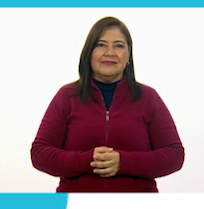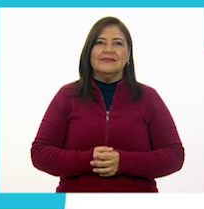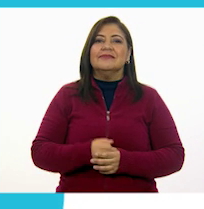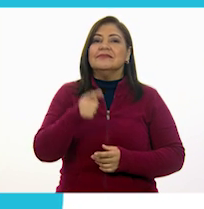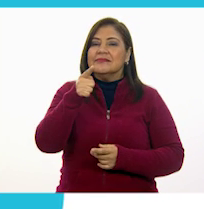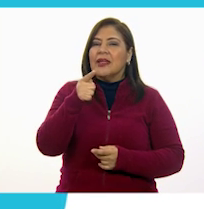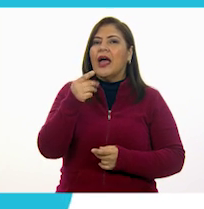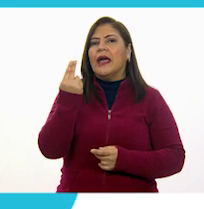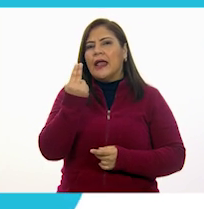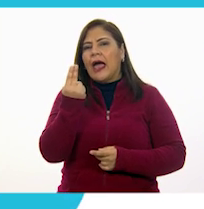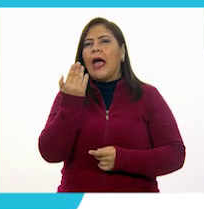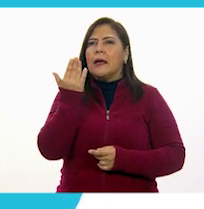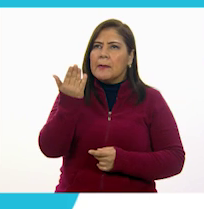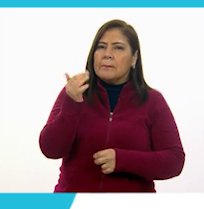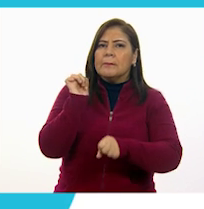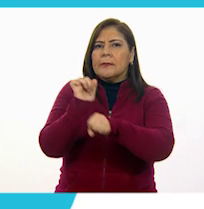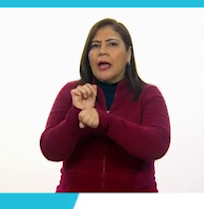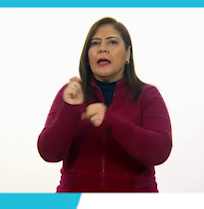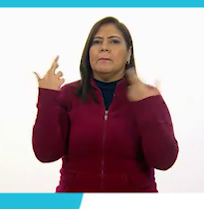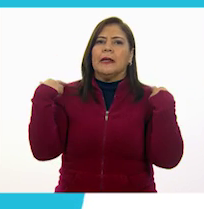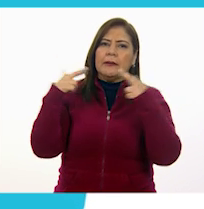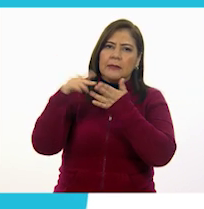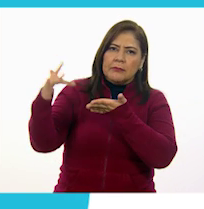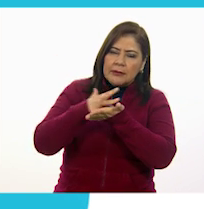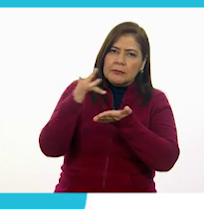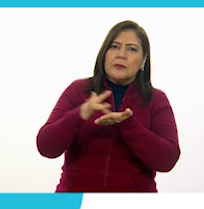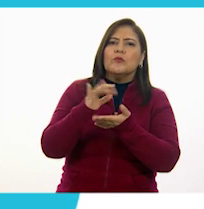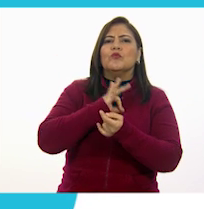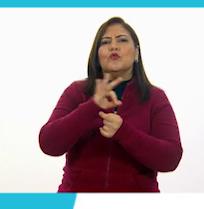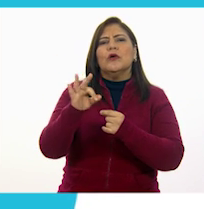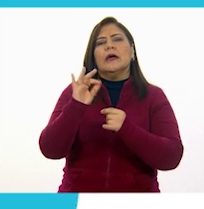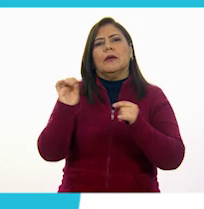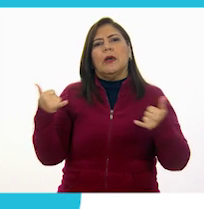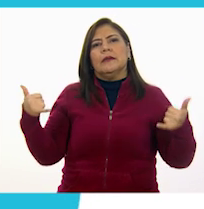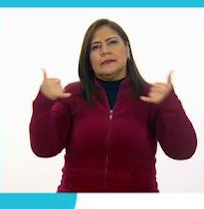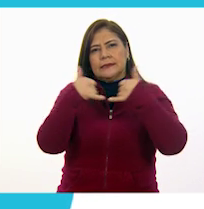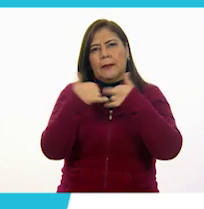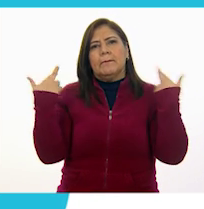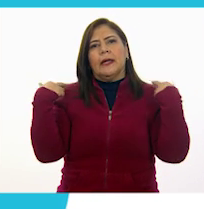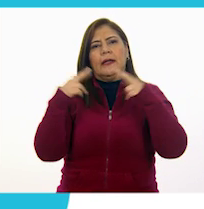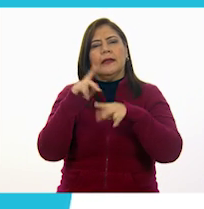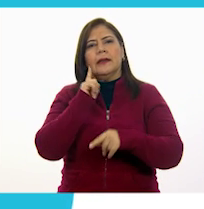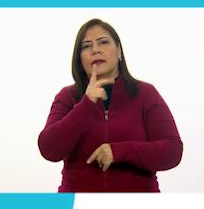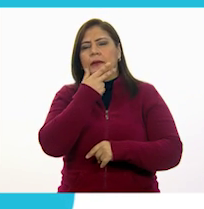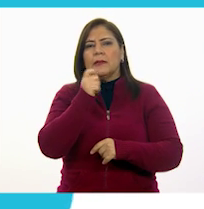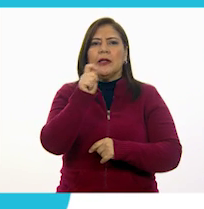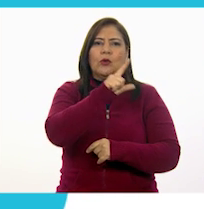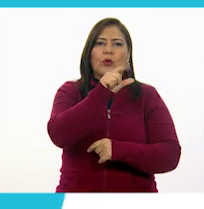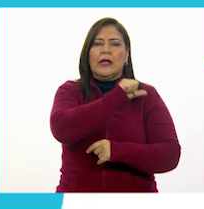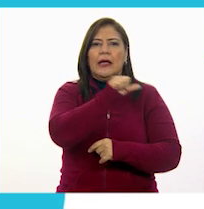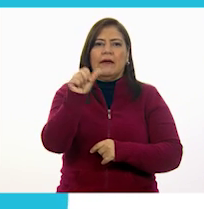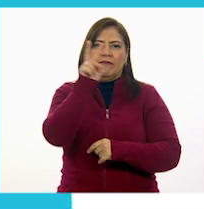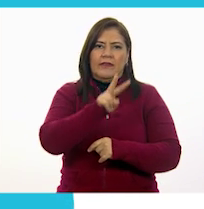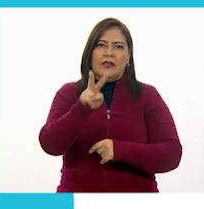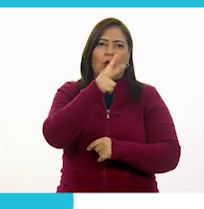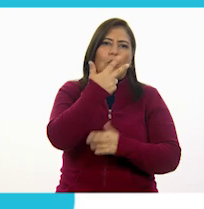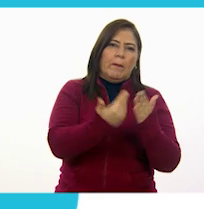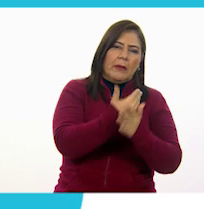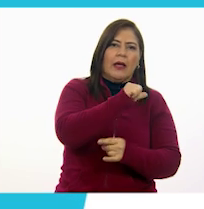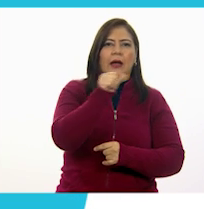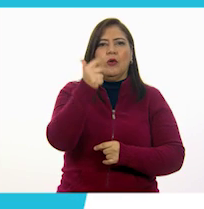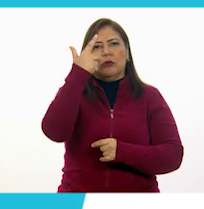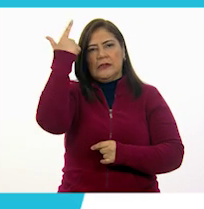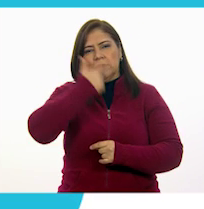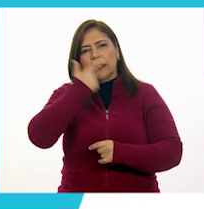Para solicitar apoyo pedagógico, comunícate con maestras y maestros de lunes a viernes de 8 a 20 horas al